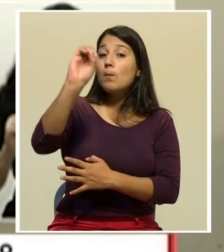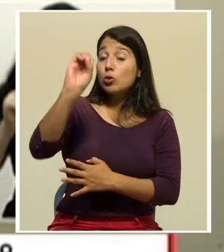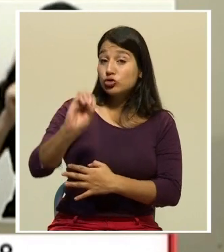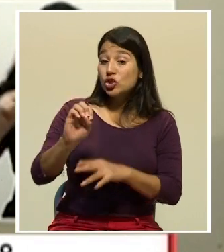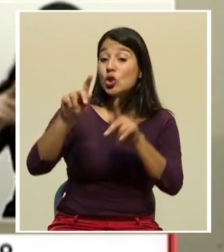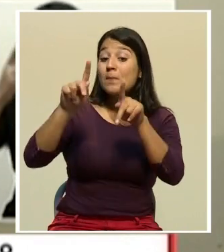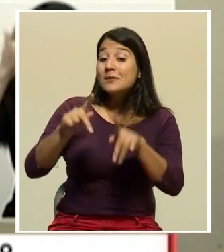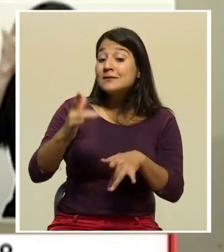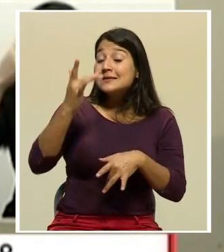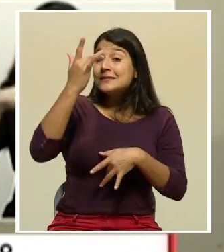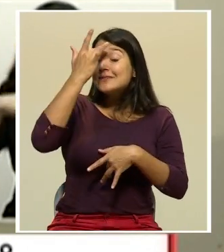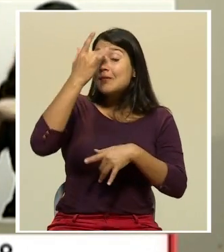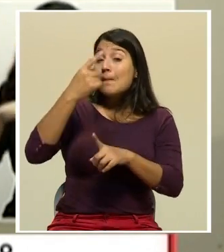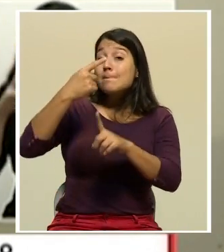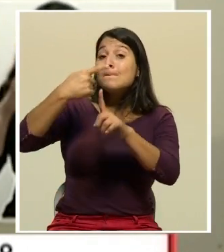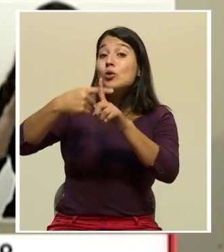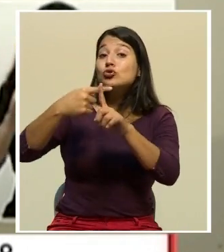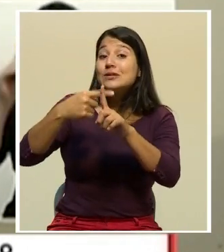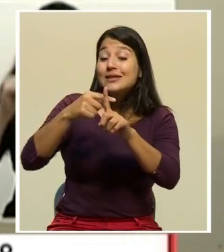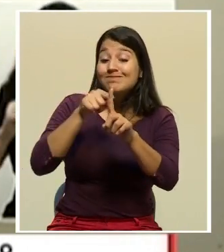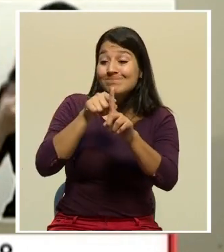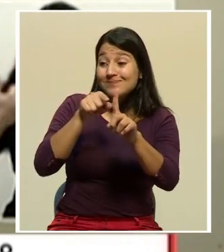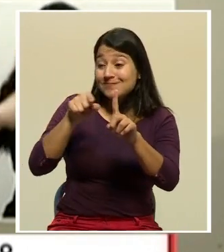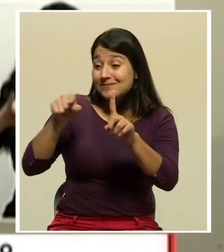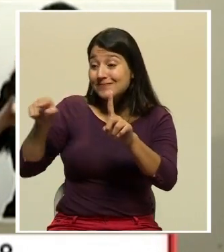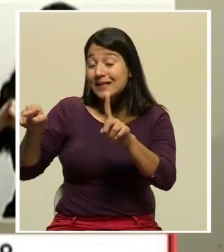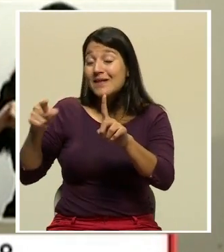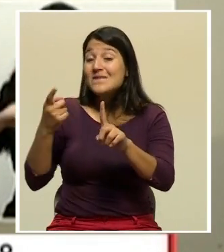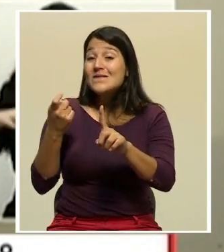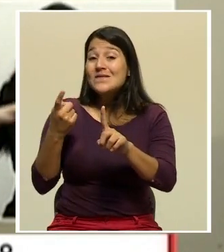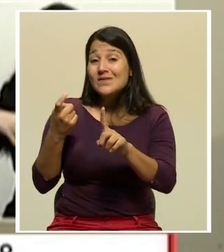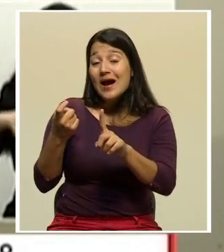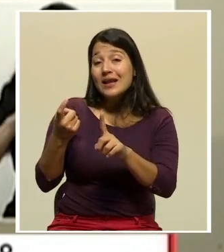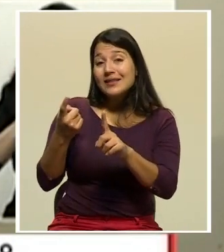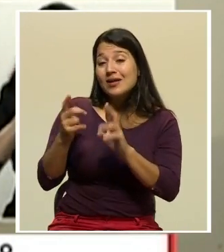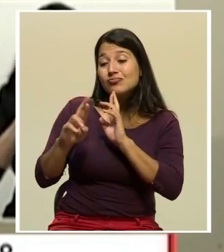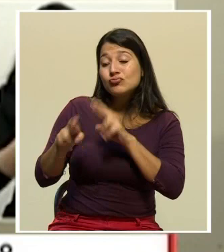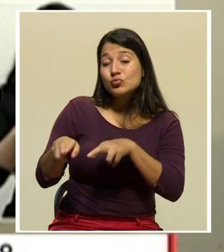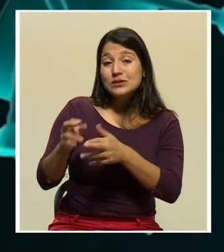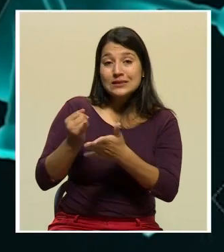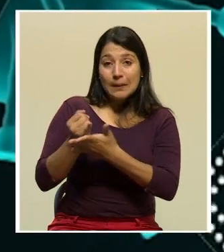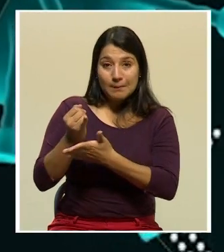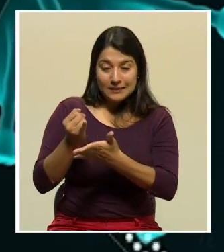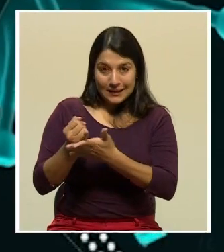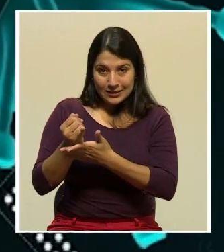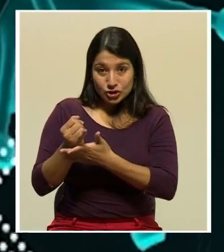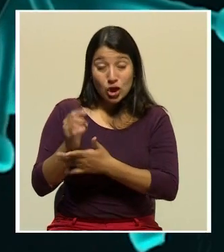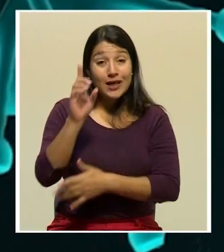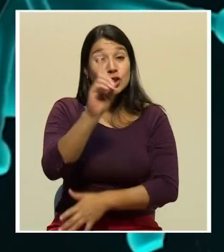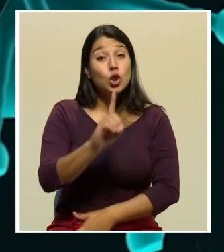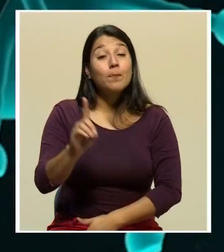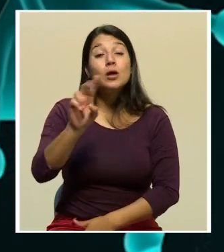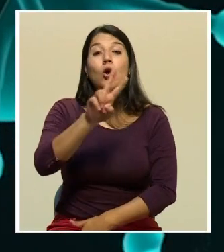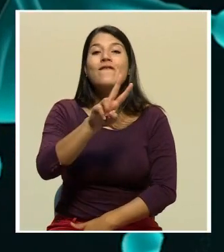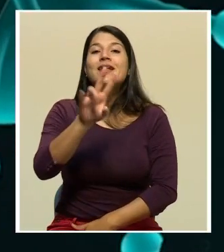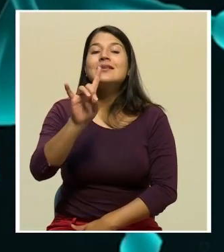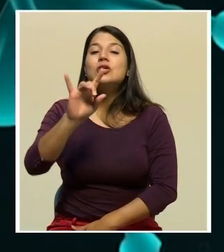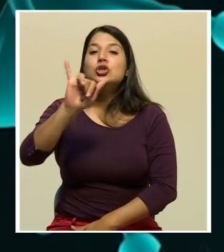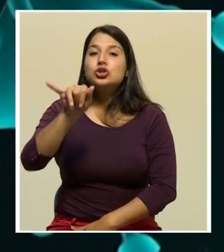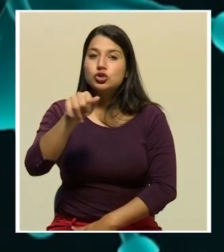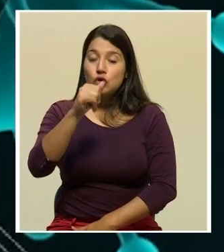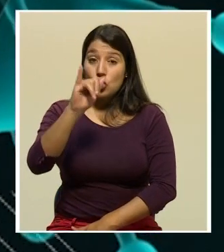casos positivos que tienen pendientes el resultado de la investigación. El domingo 28 de junio se